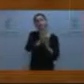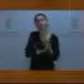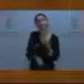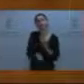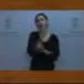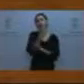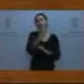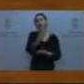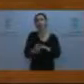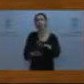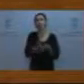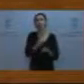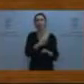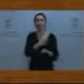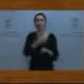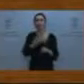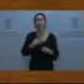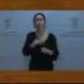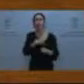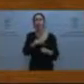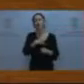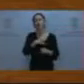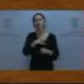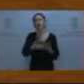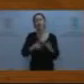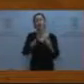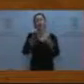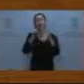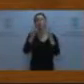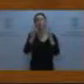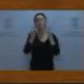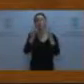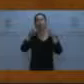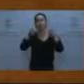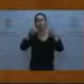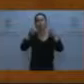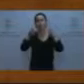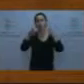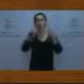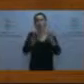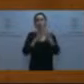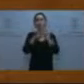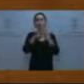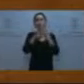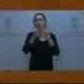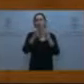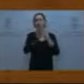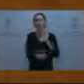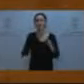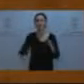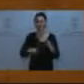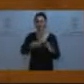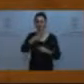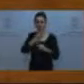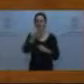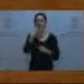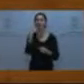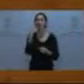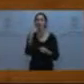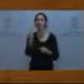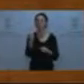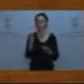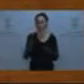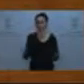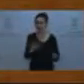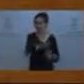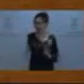creación, organización y funcionamiento del Consejo Asesor y Consultivo de Infancia, Familias y Adolescencia. Hasta